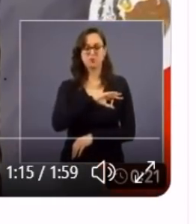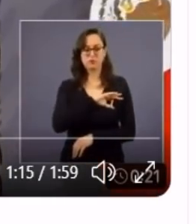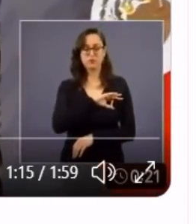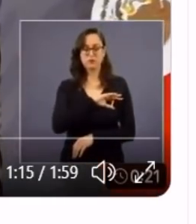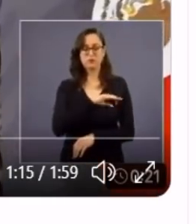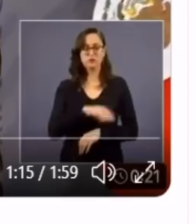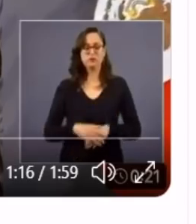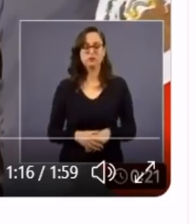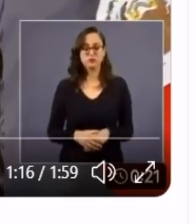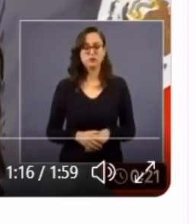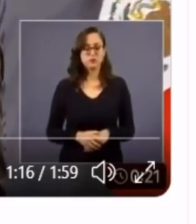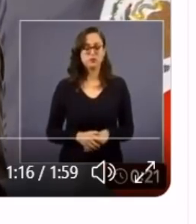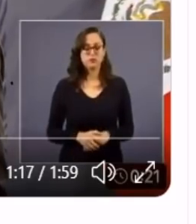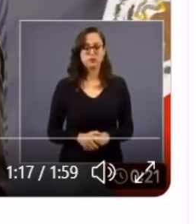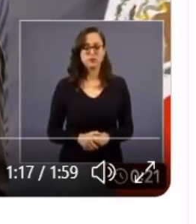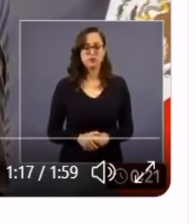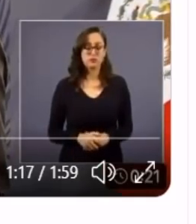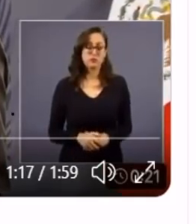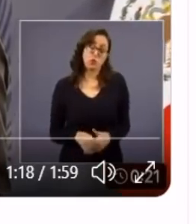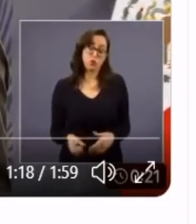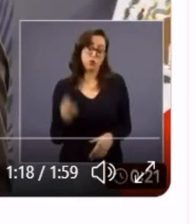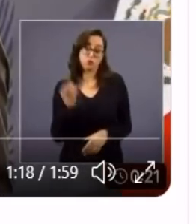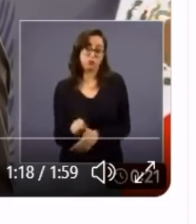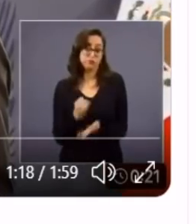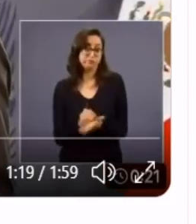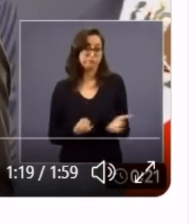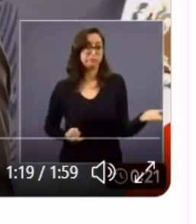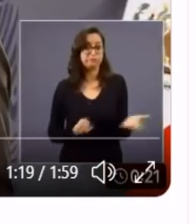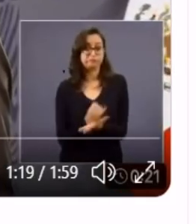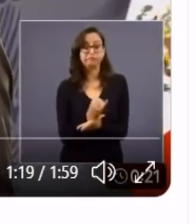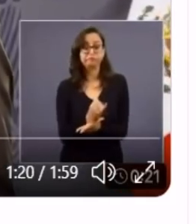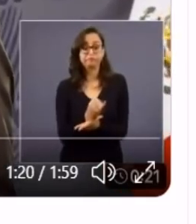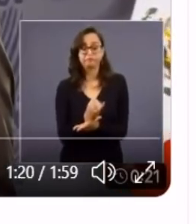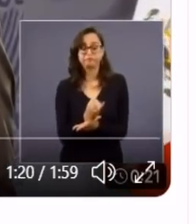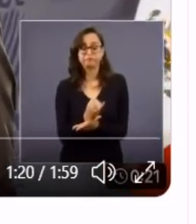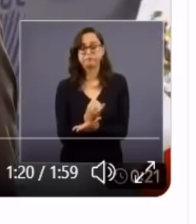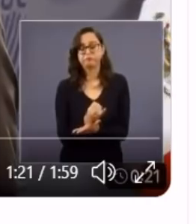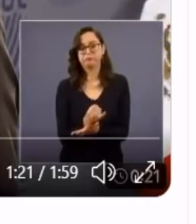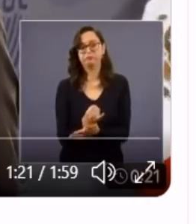que se tomó pues hoy, más que allá